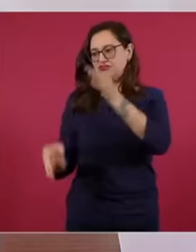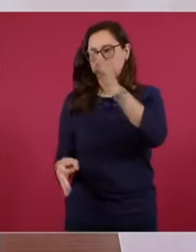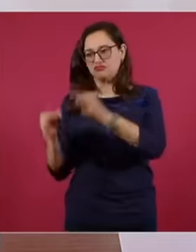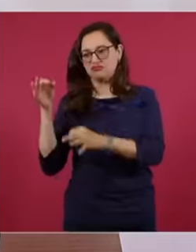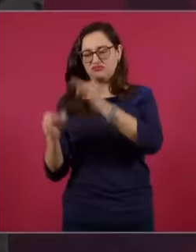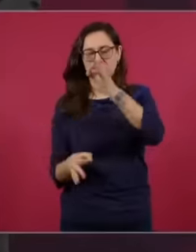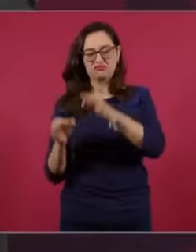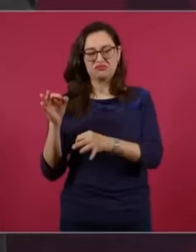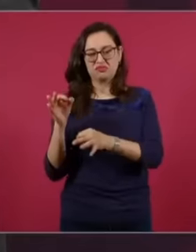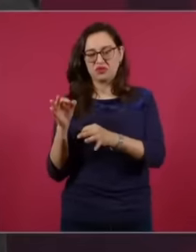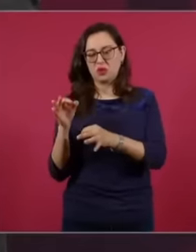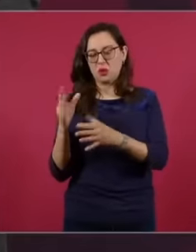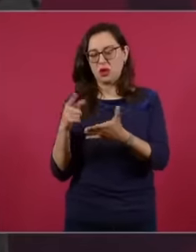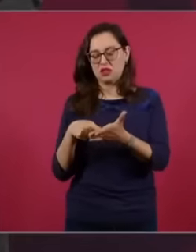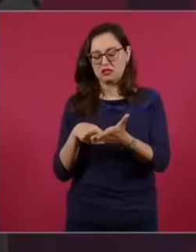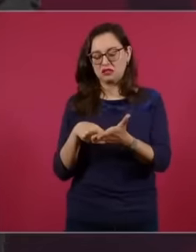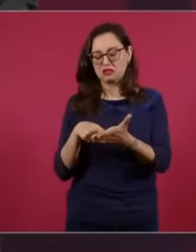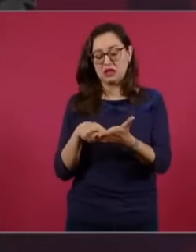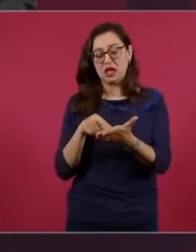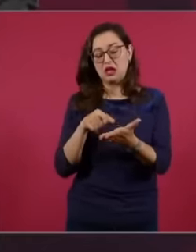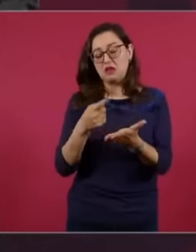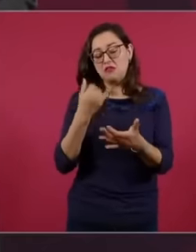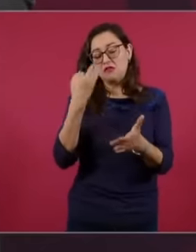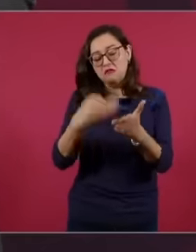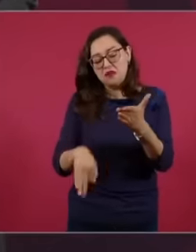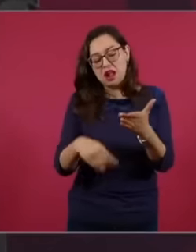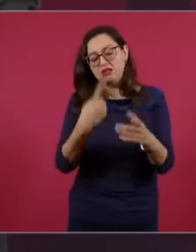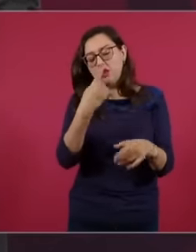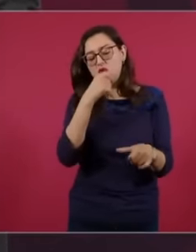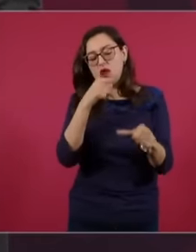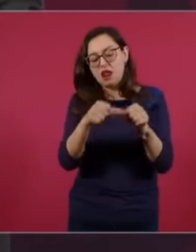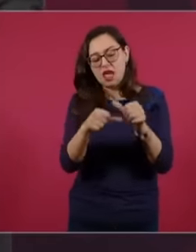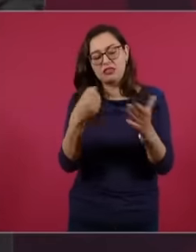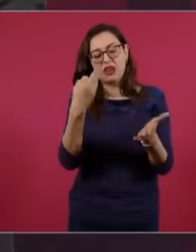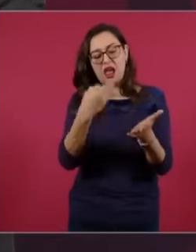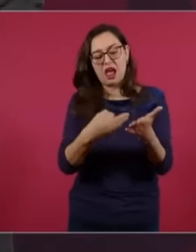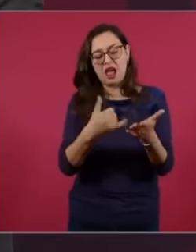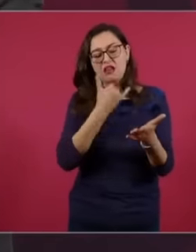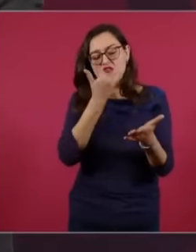Esto que hablábamos de los sabadazos, por ejemplo,